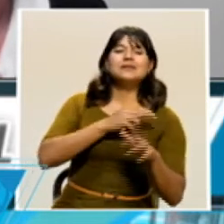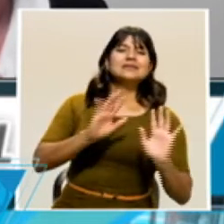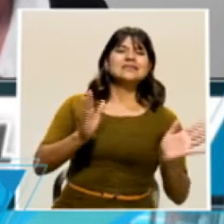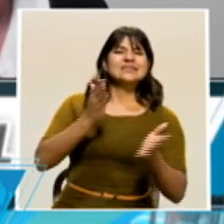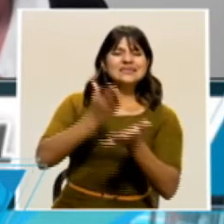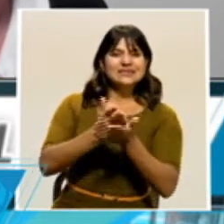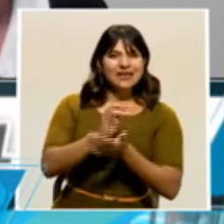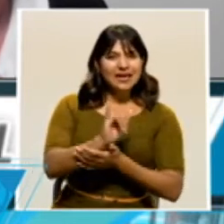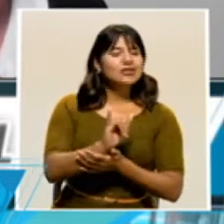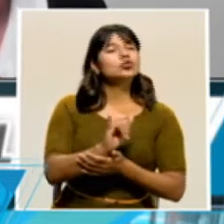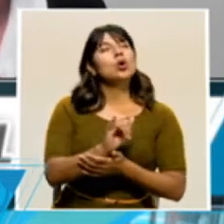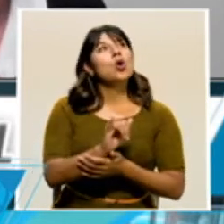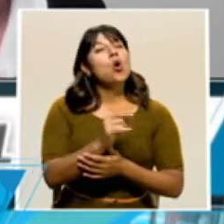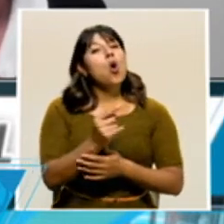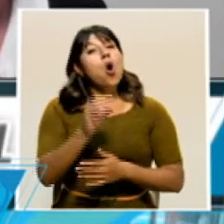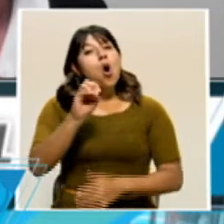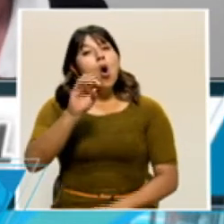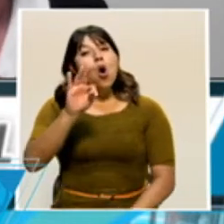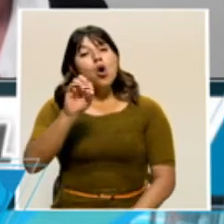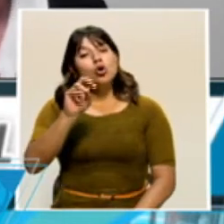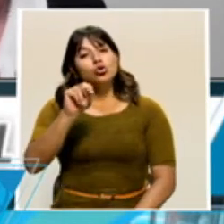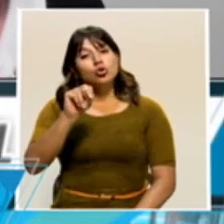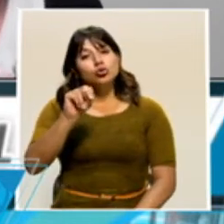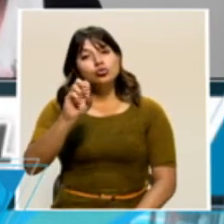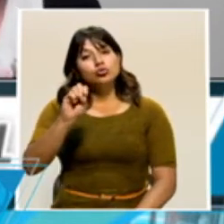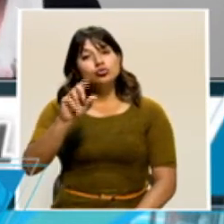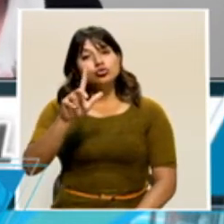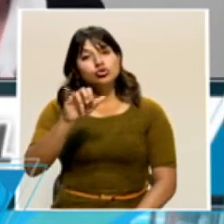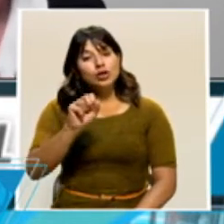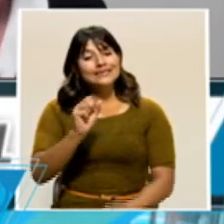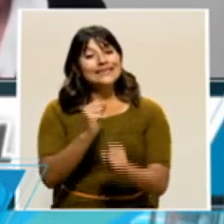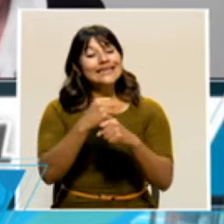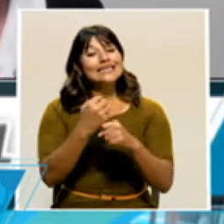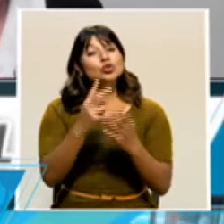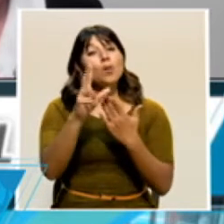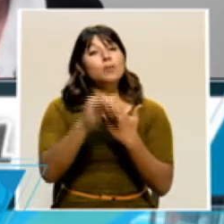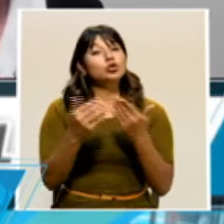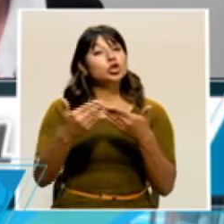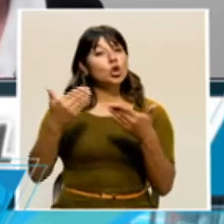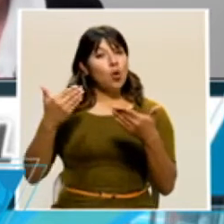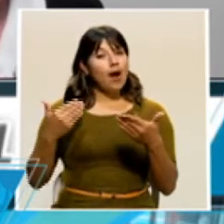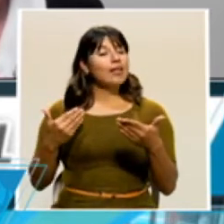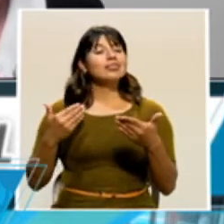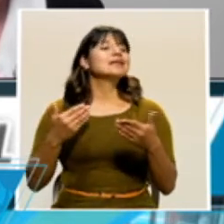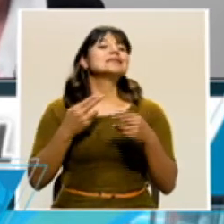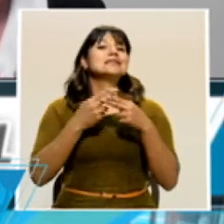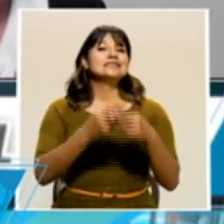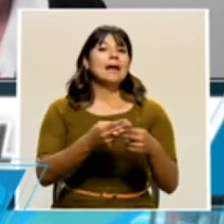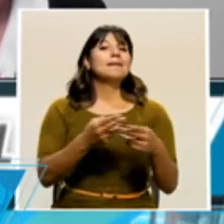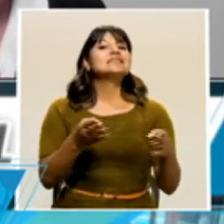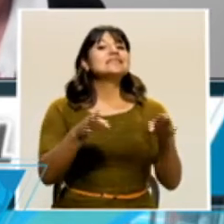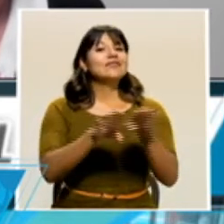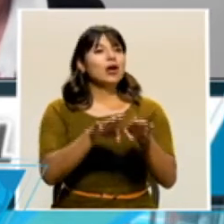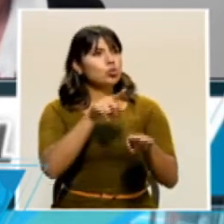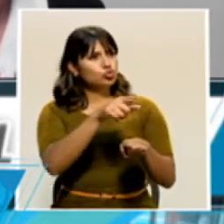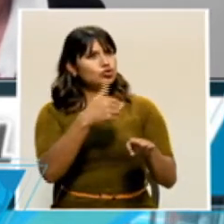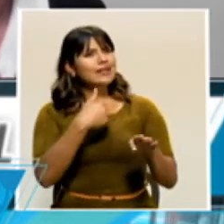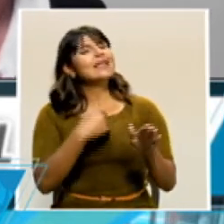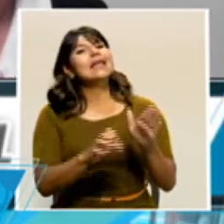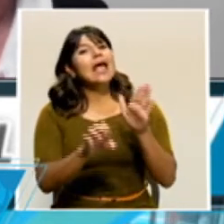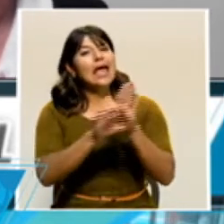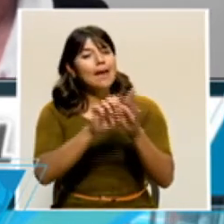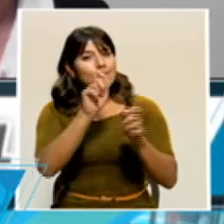Solís en un proyecto que él llamó Cerrar, y que es evitar duplicidades. ¿Usted tiene ejemplos concretos de